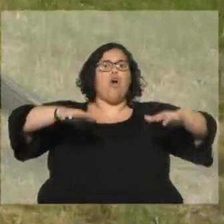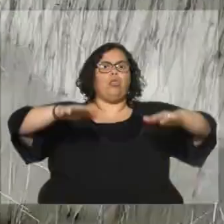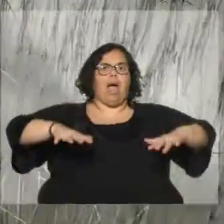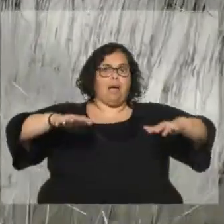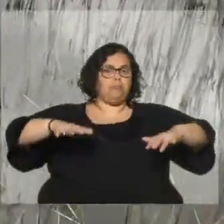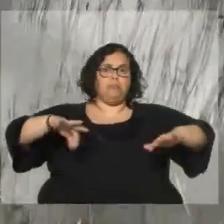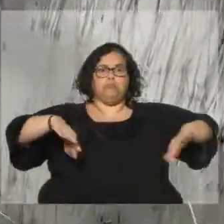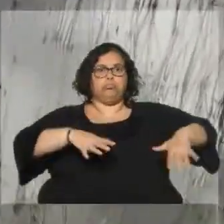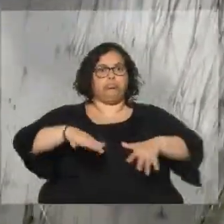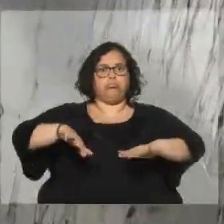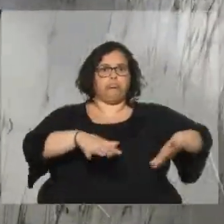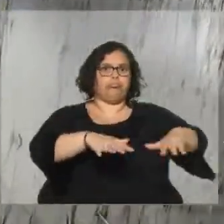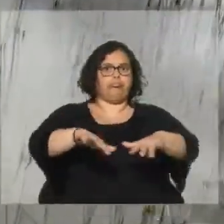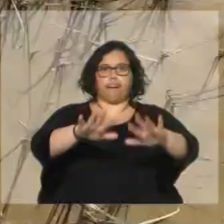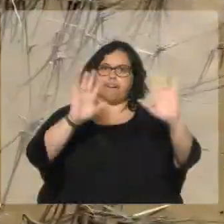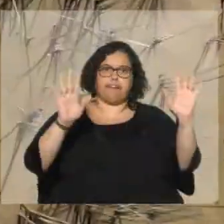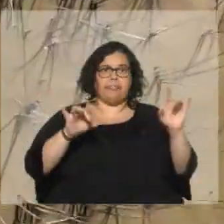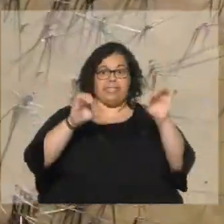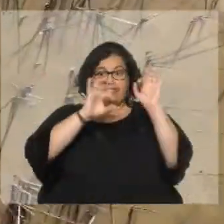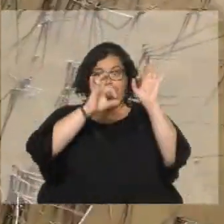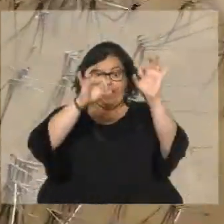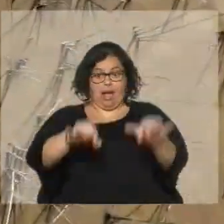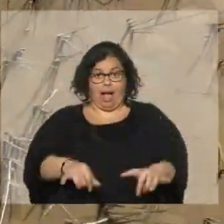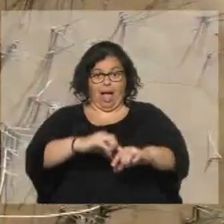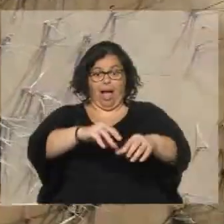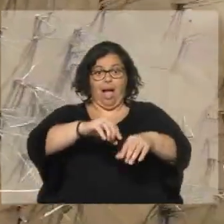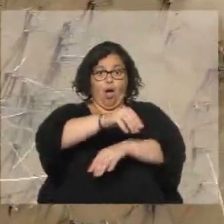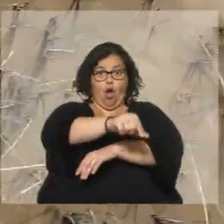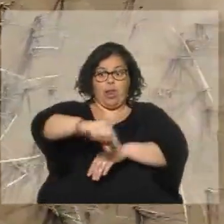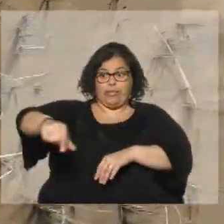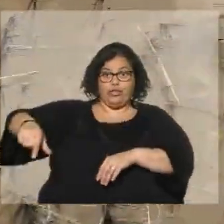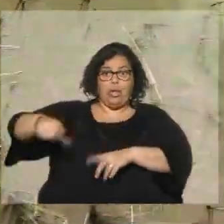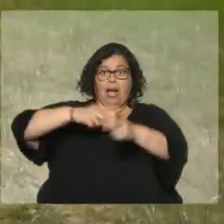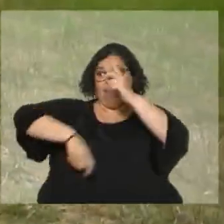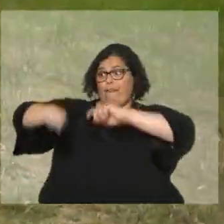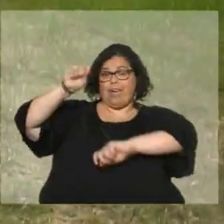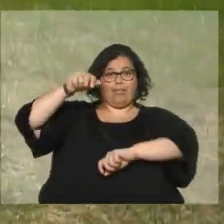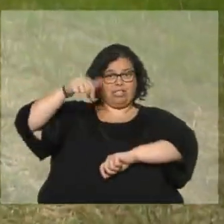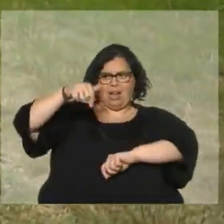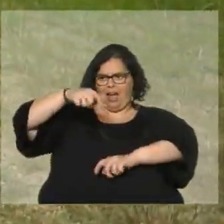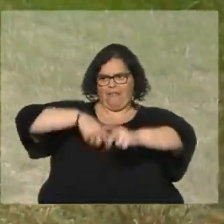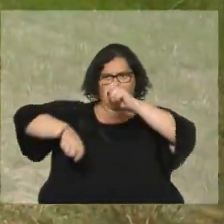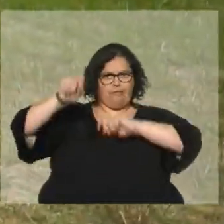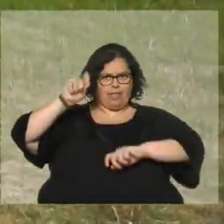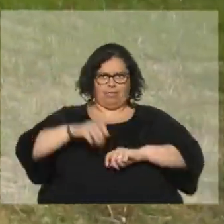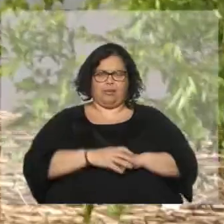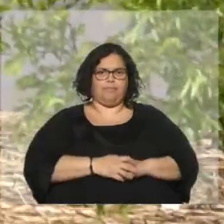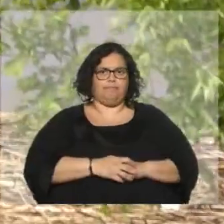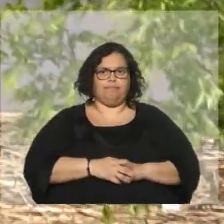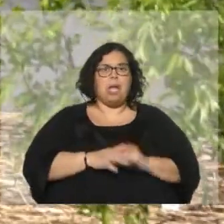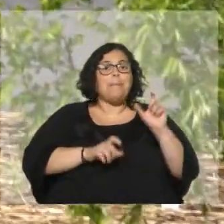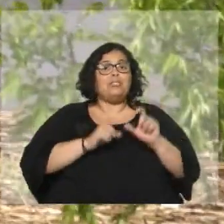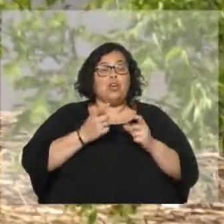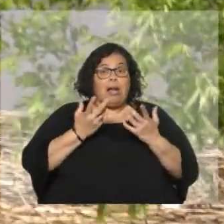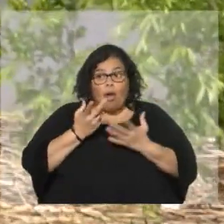lo sacamos. Lo sacan acá, acá de vuelta. Y lo vendemos. Claro. A veces vendemos un atado. Acá lo sacan y acá sí. Ya vienen a comprarle. Ahí va,